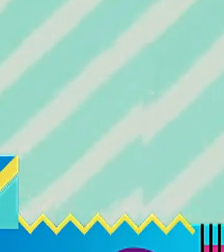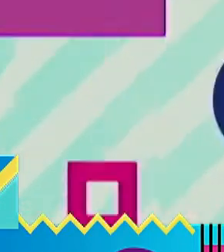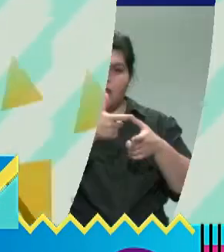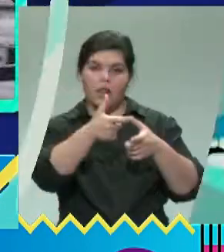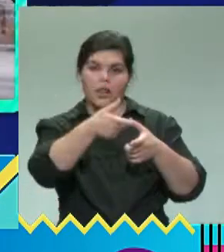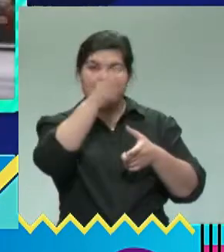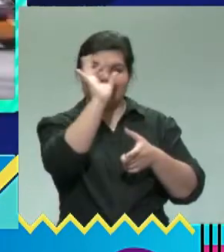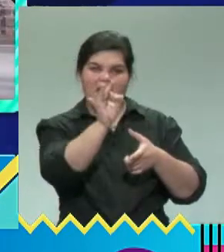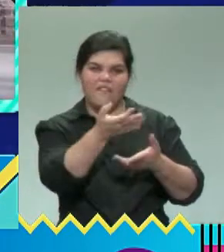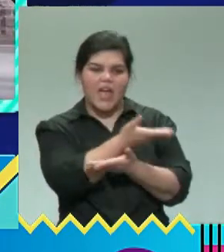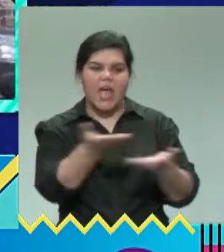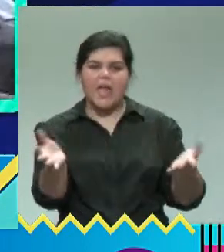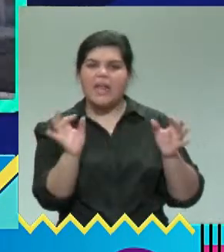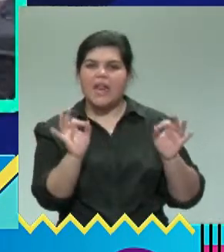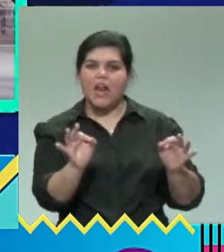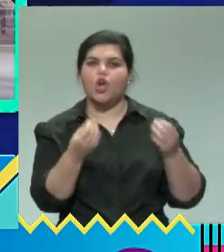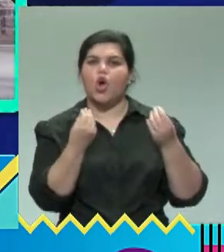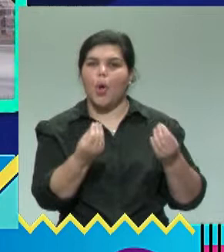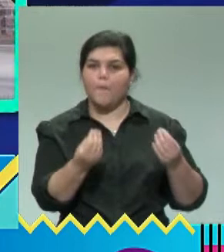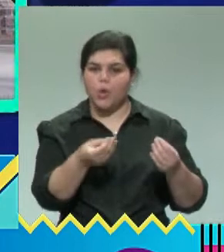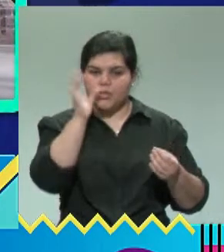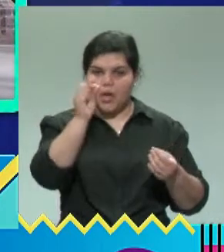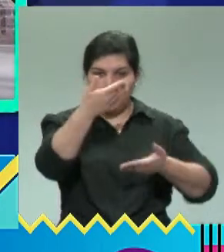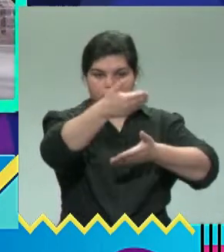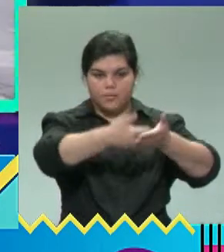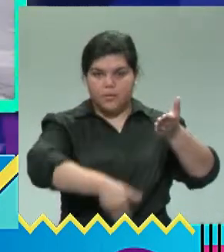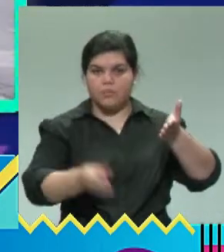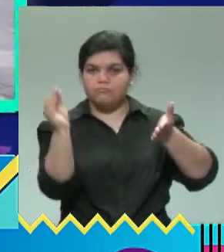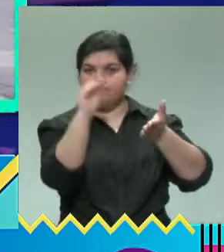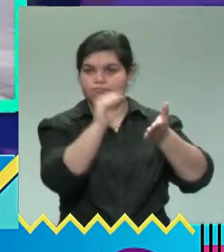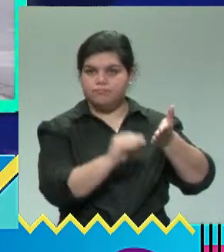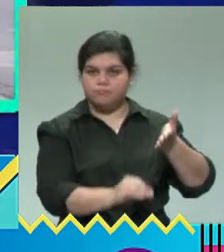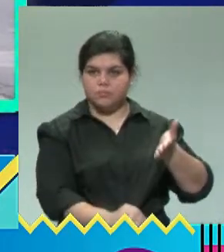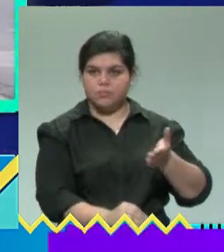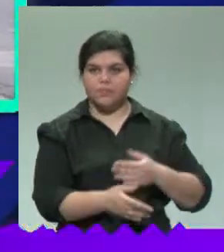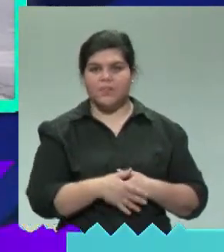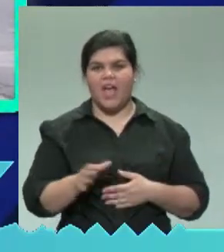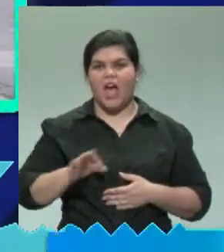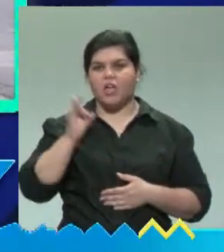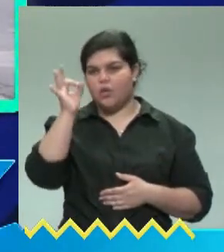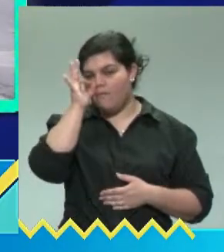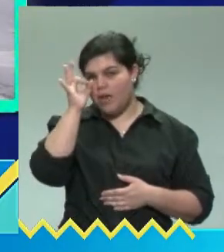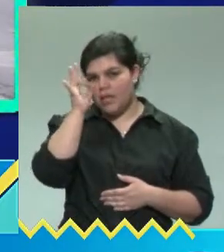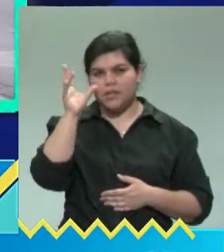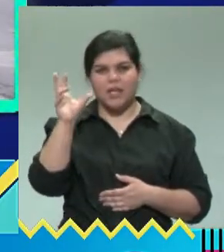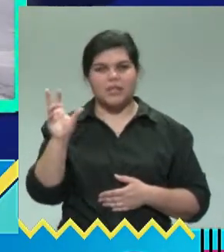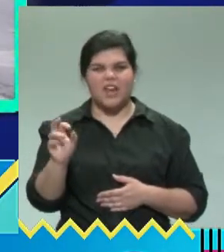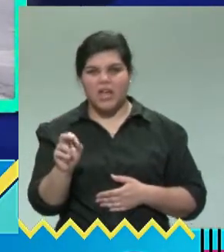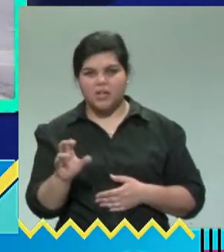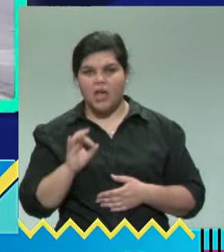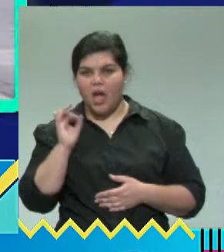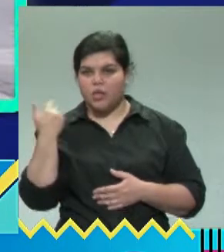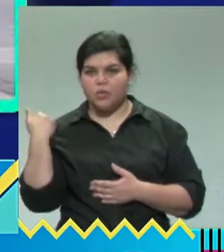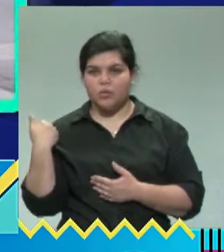cuenta globalmente el estado del arbolado. Y el estado del arbolado en los últimos 20 o 30 años ha tenido